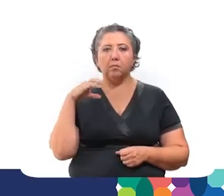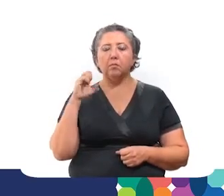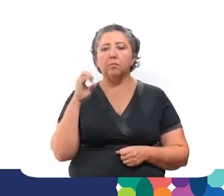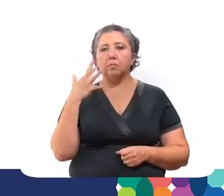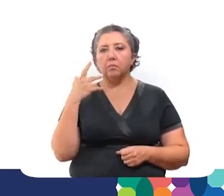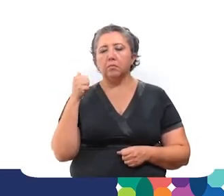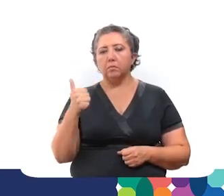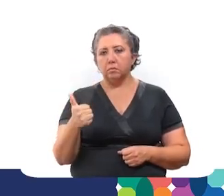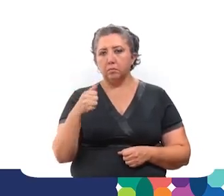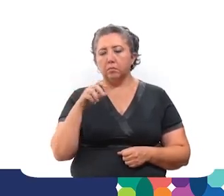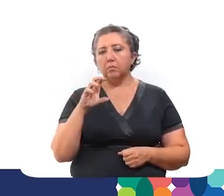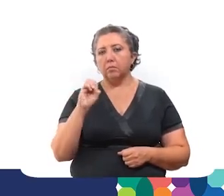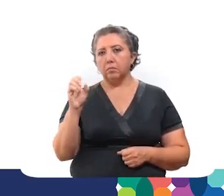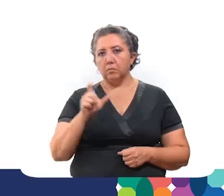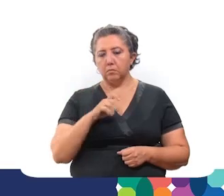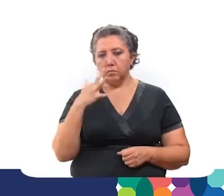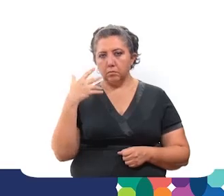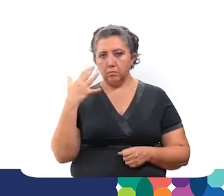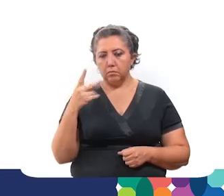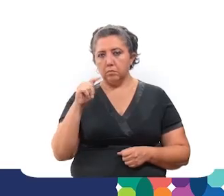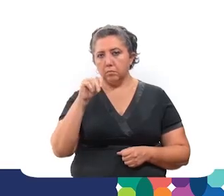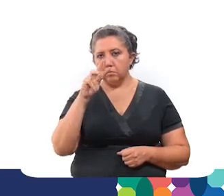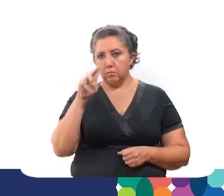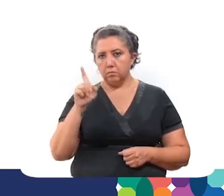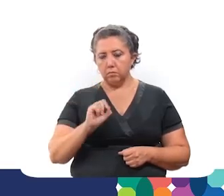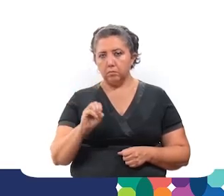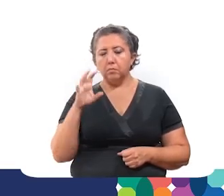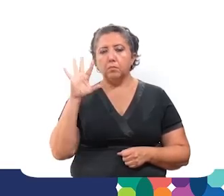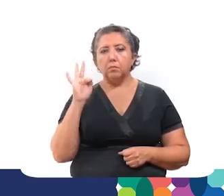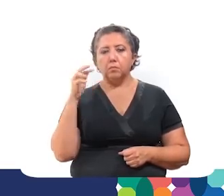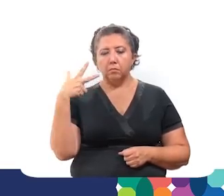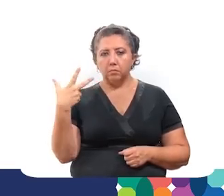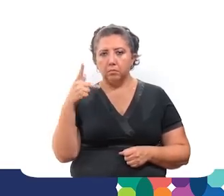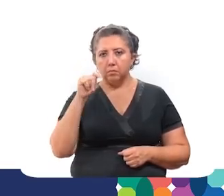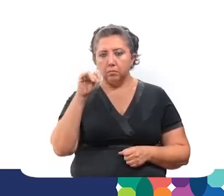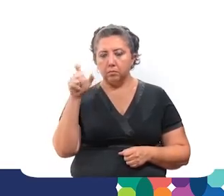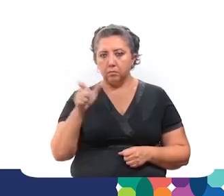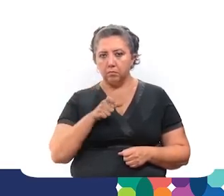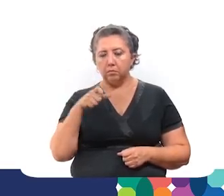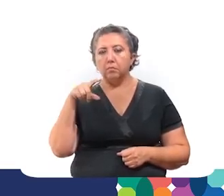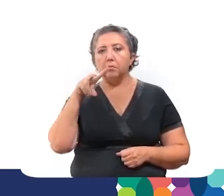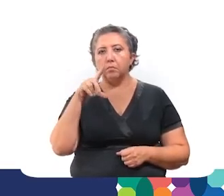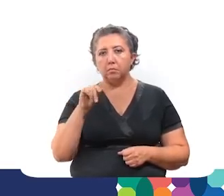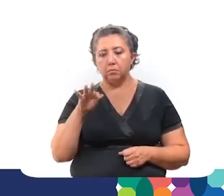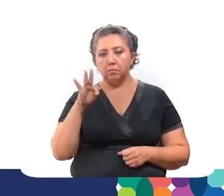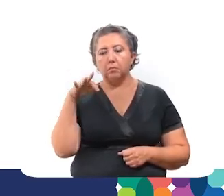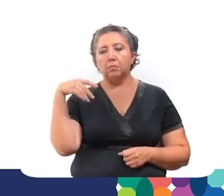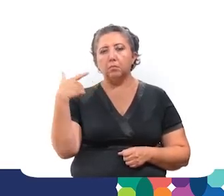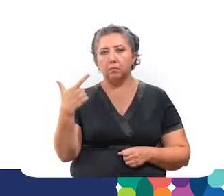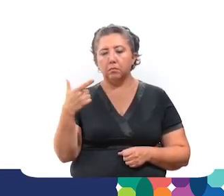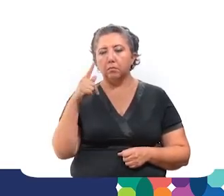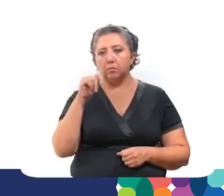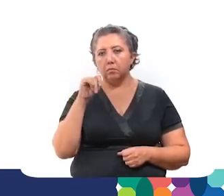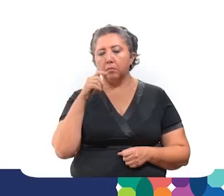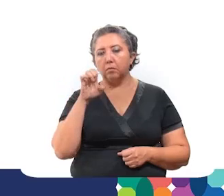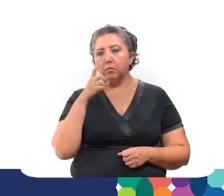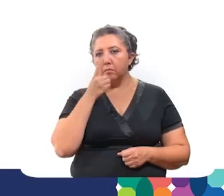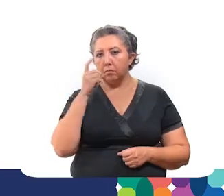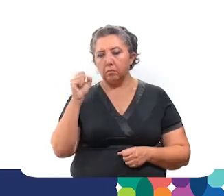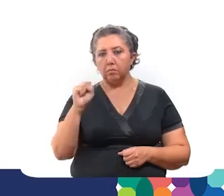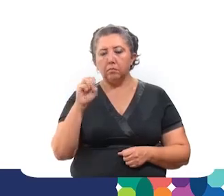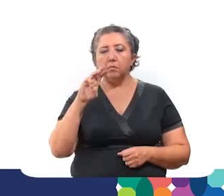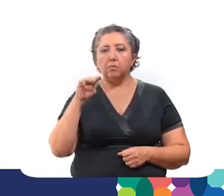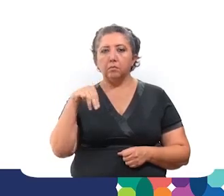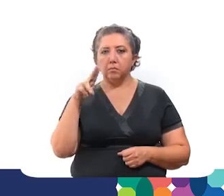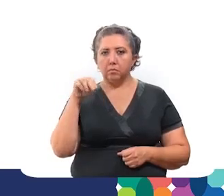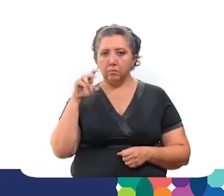56, Oxcuscap 55, Temozón 48, Tecash 47, Concal 36, Chemash